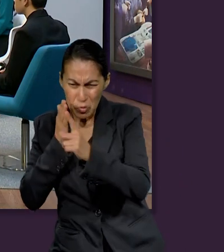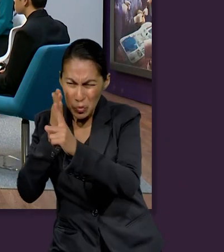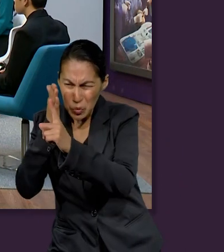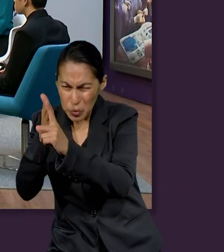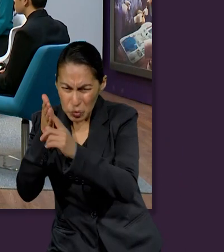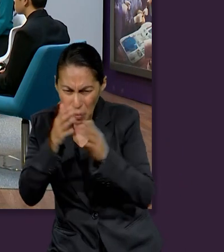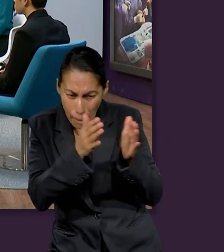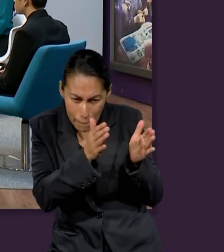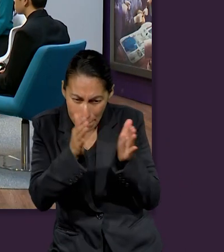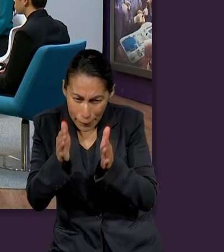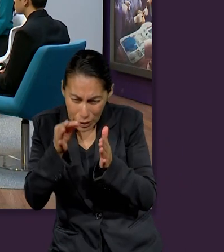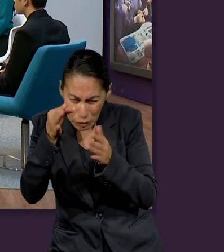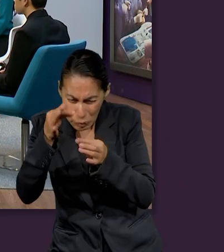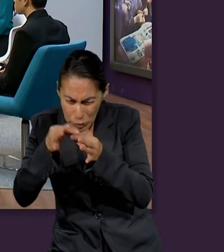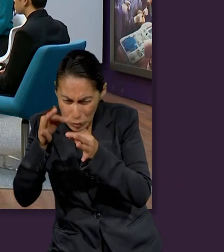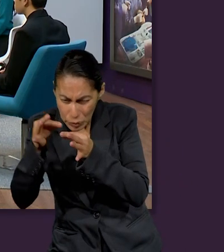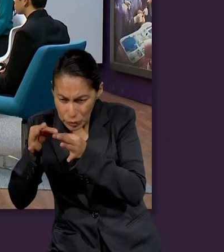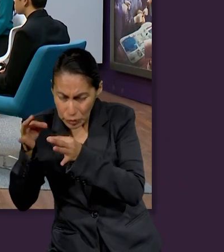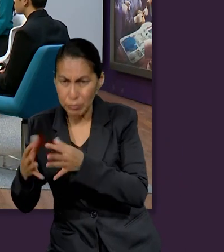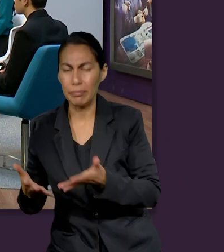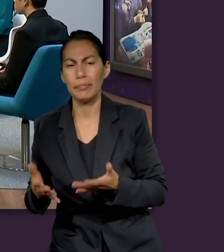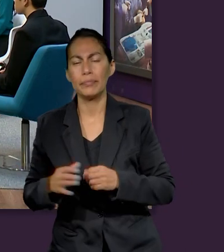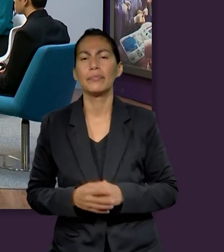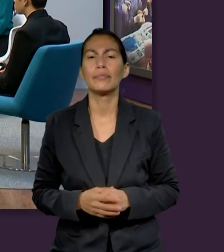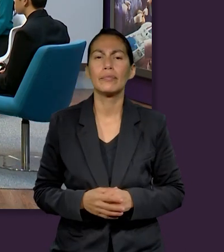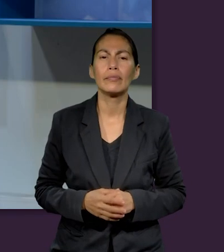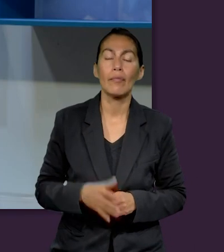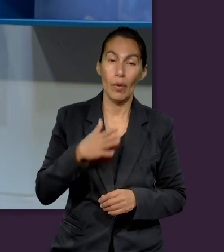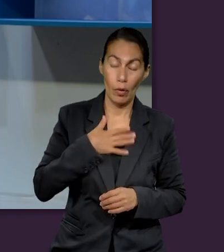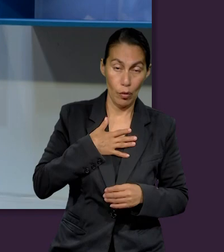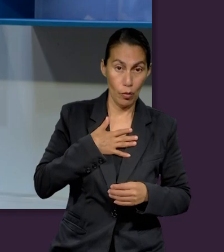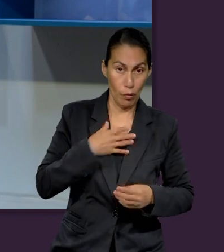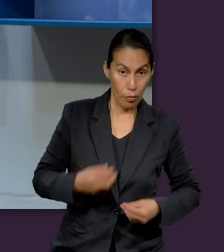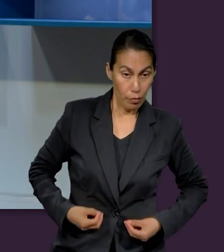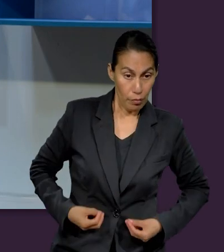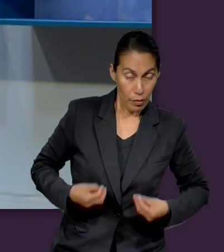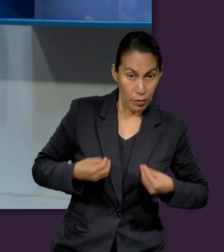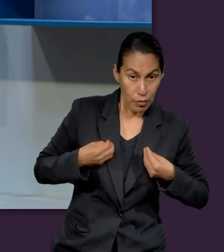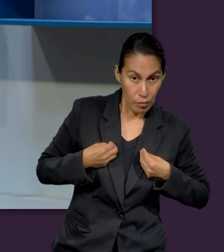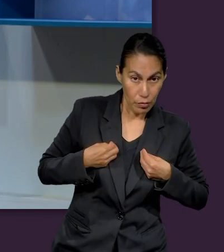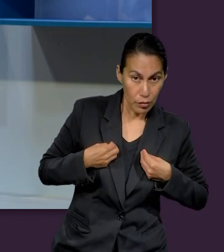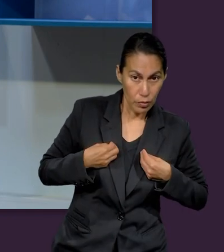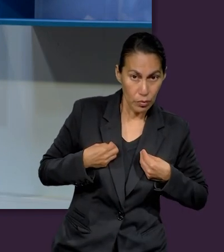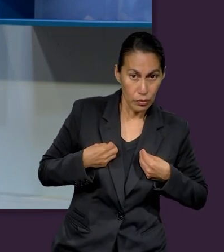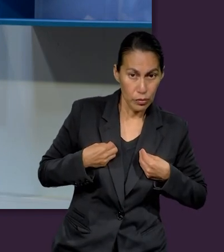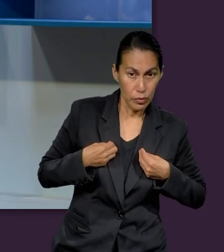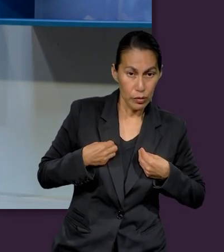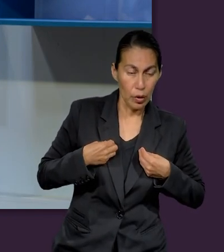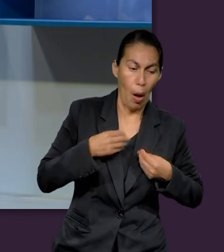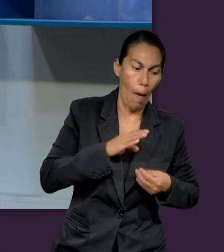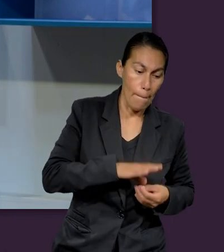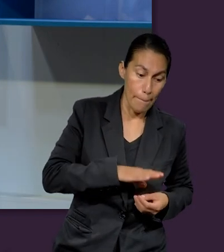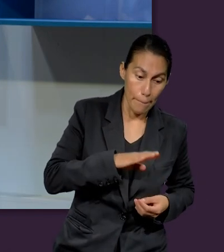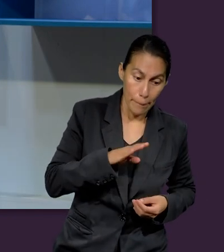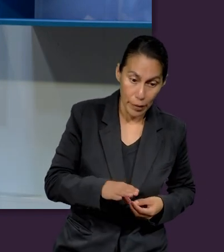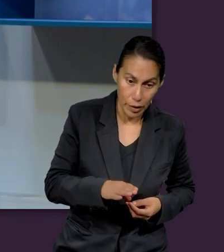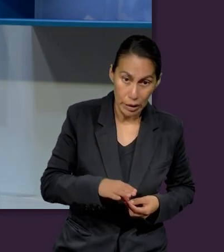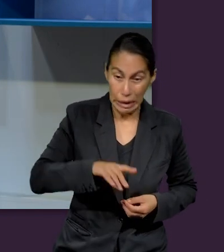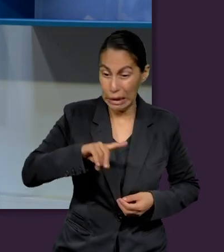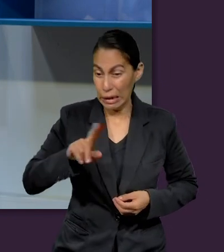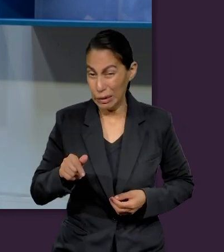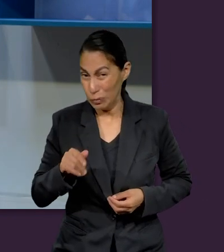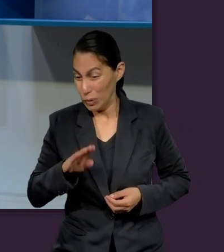especialmente para nuestros seres cercanos pero la siguiente parte tiene que ver porque tanto en vida